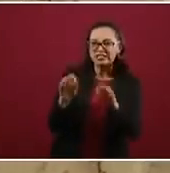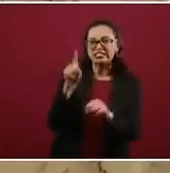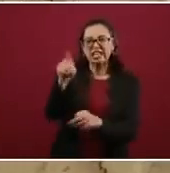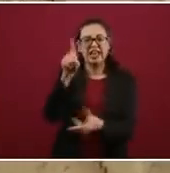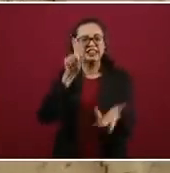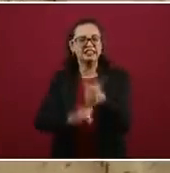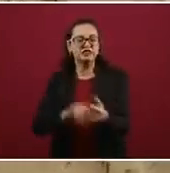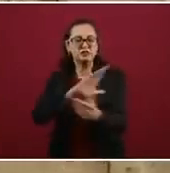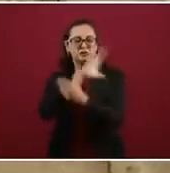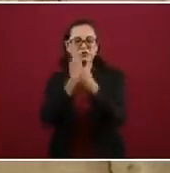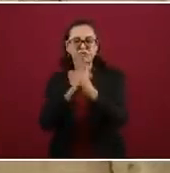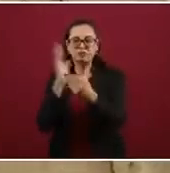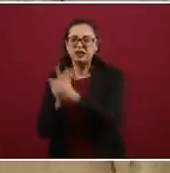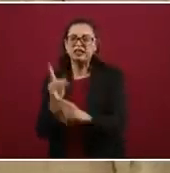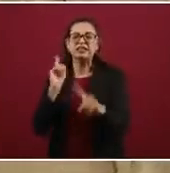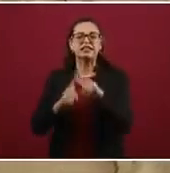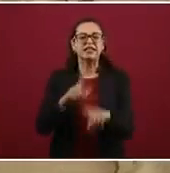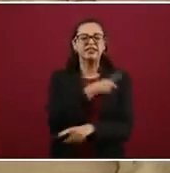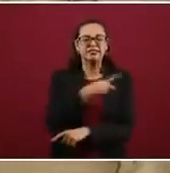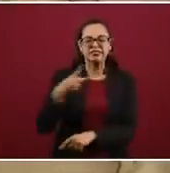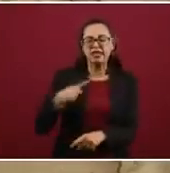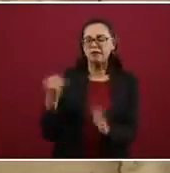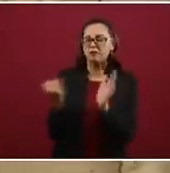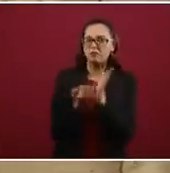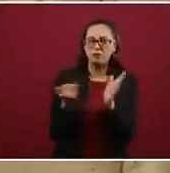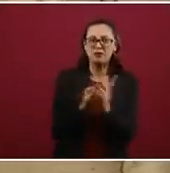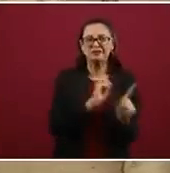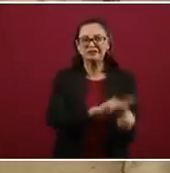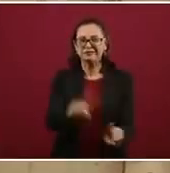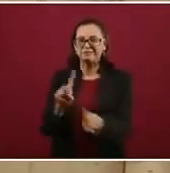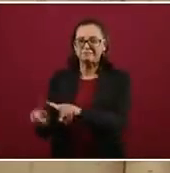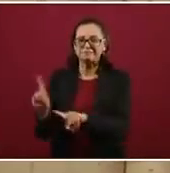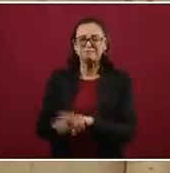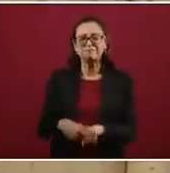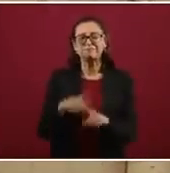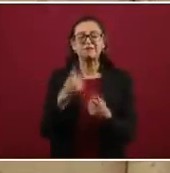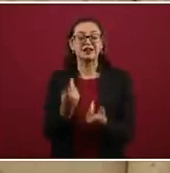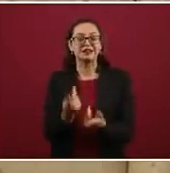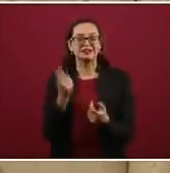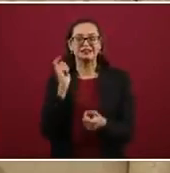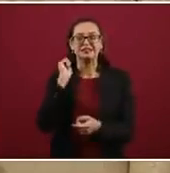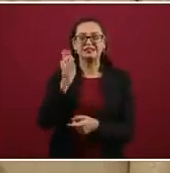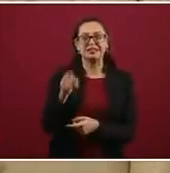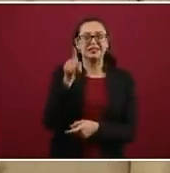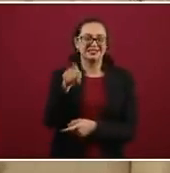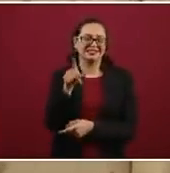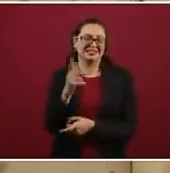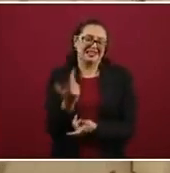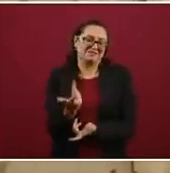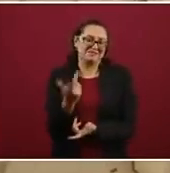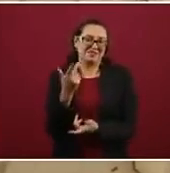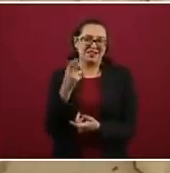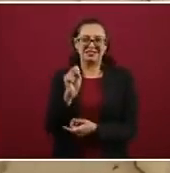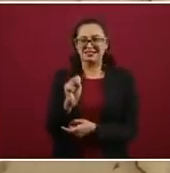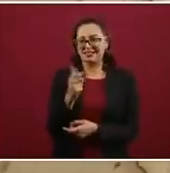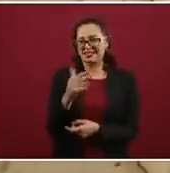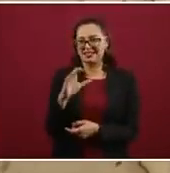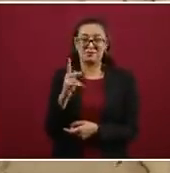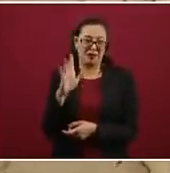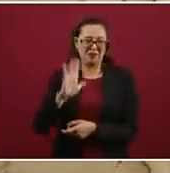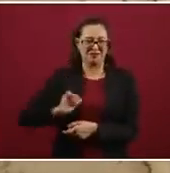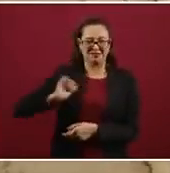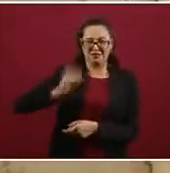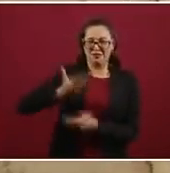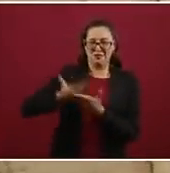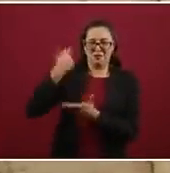y los tributarios, ¿sí? Y el emblema del poder político y el emblema del poder económico, la hacienda, a la vez que abren las trojes donde